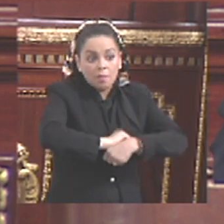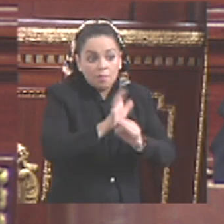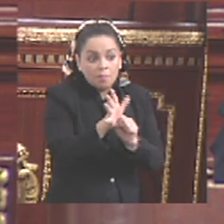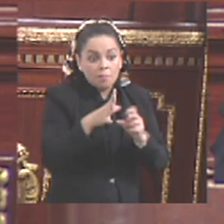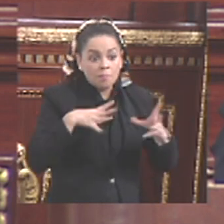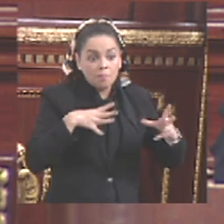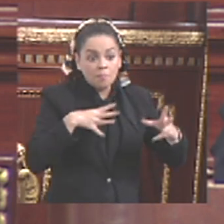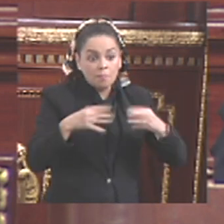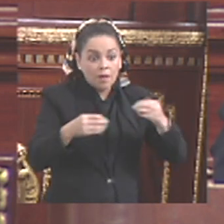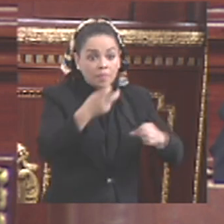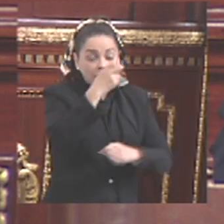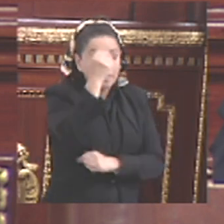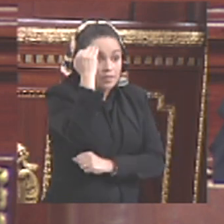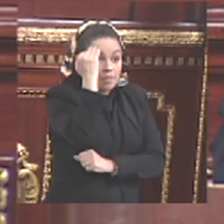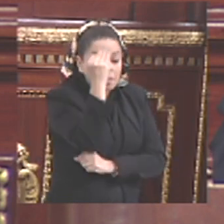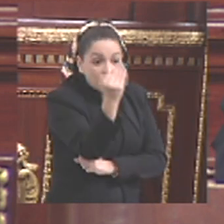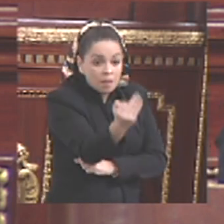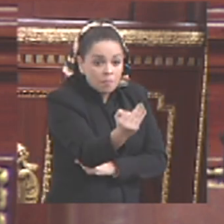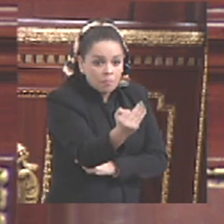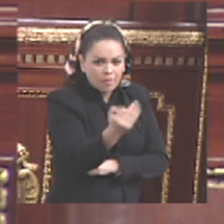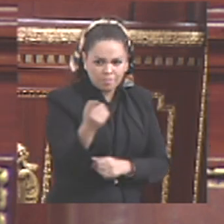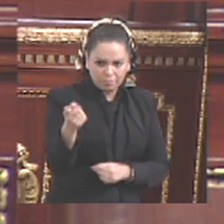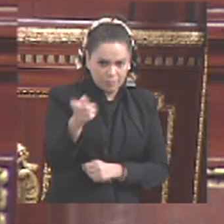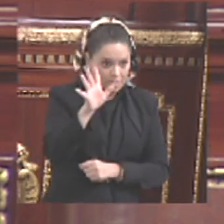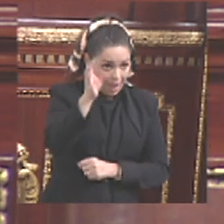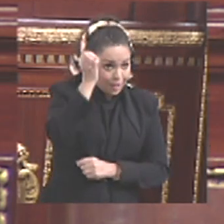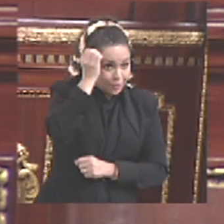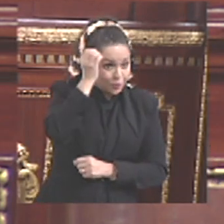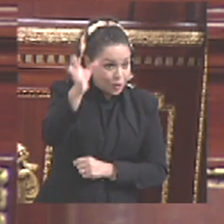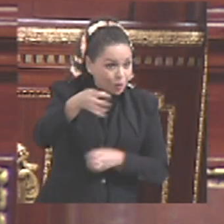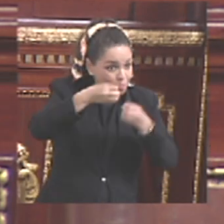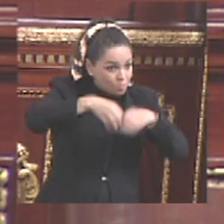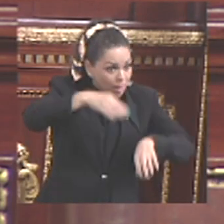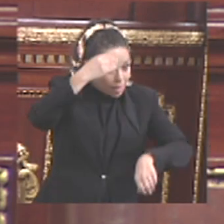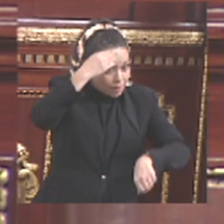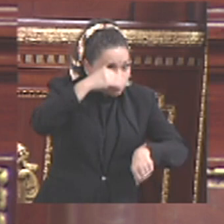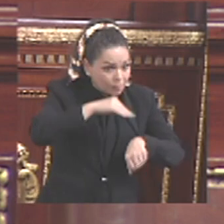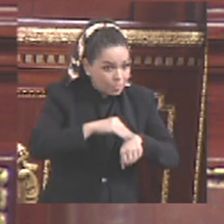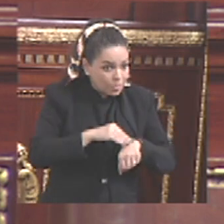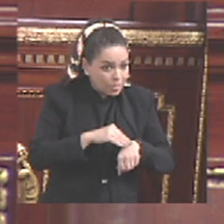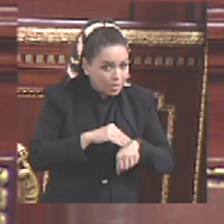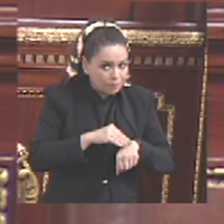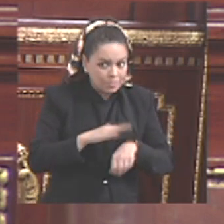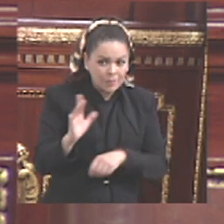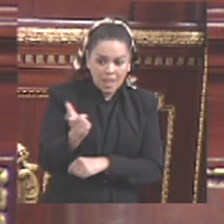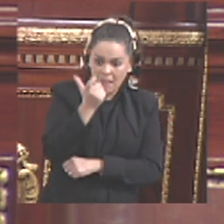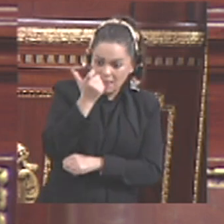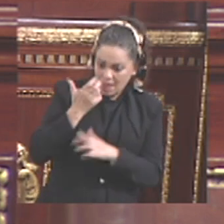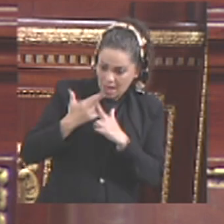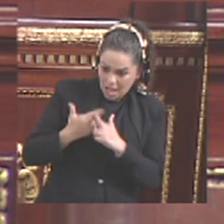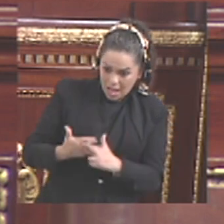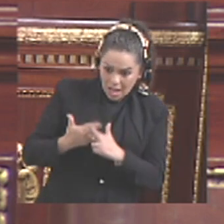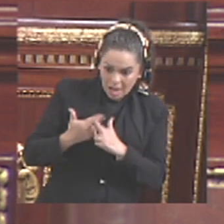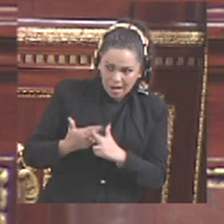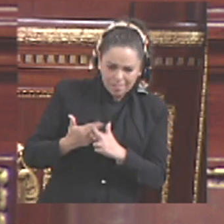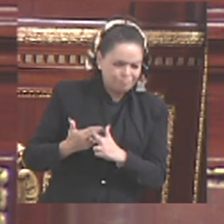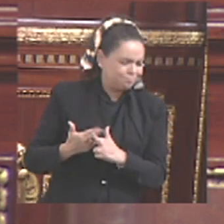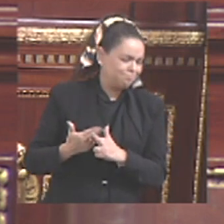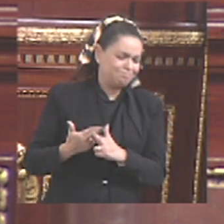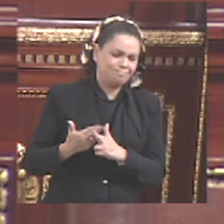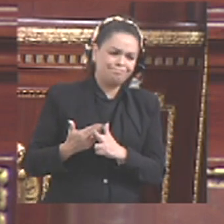parte de la memoria. No hay tal subejercicio. Hubo pandemia y